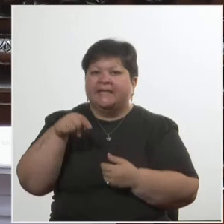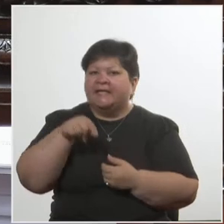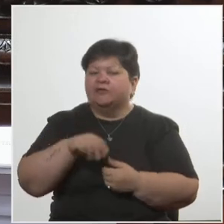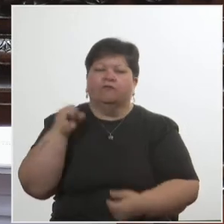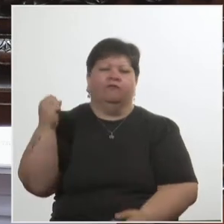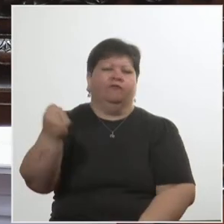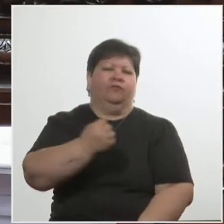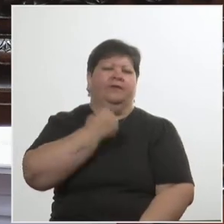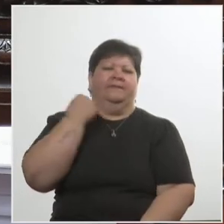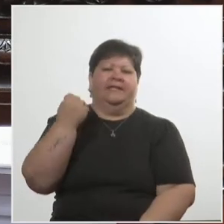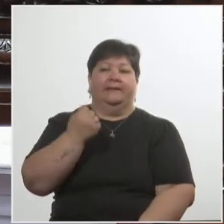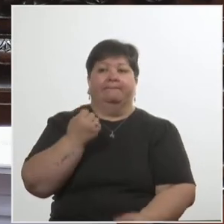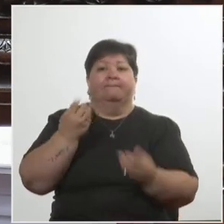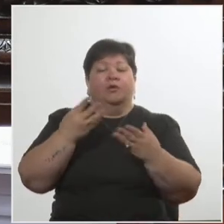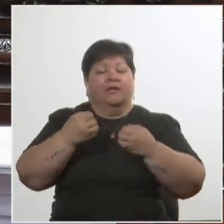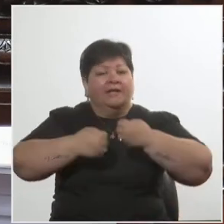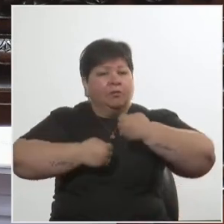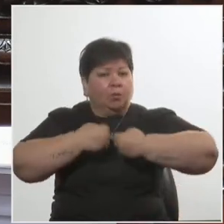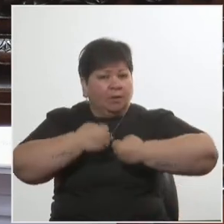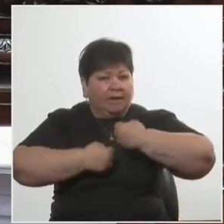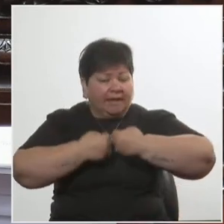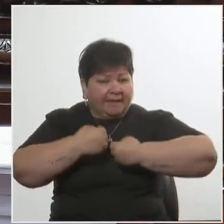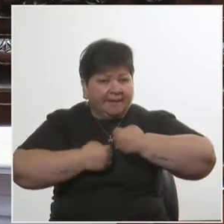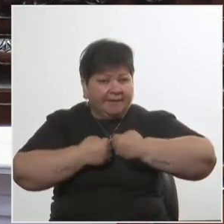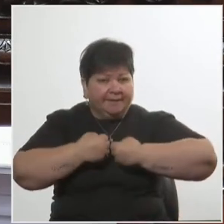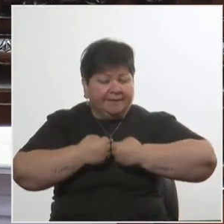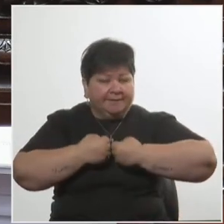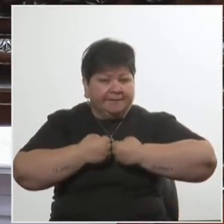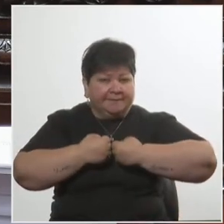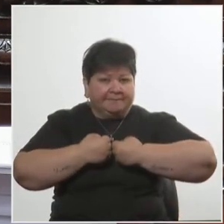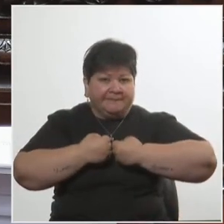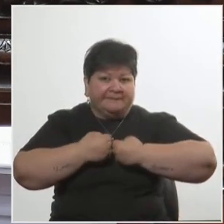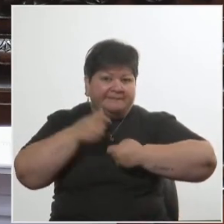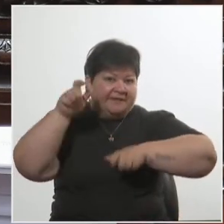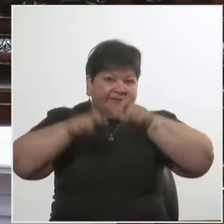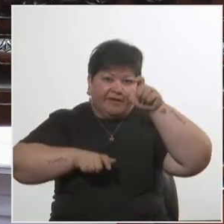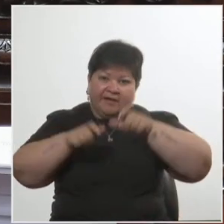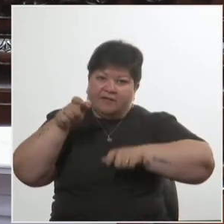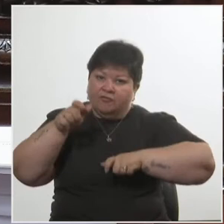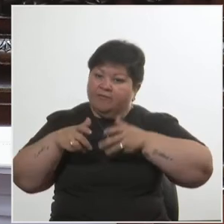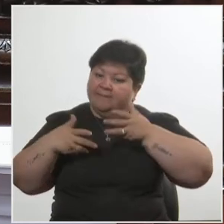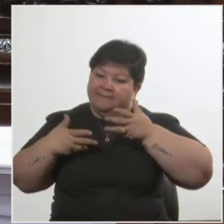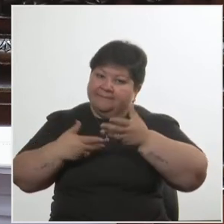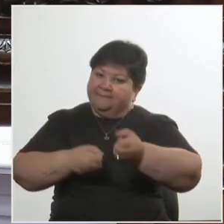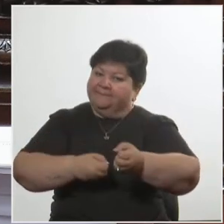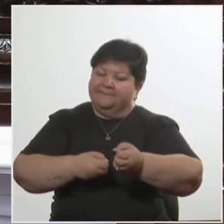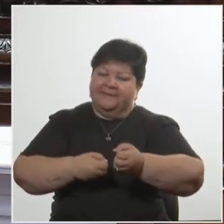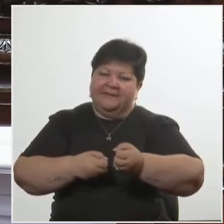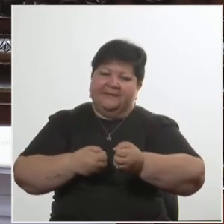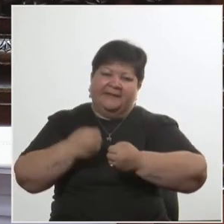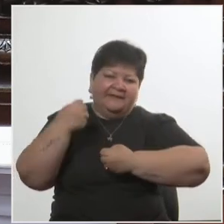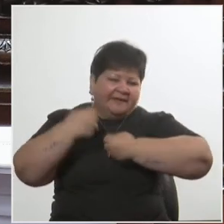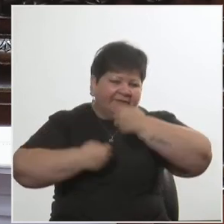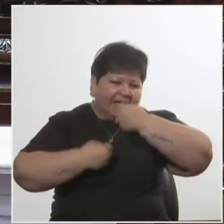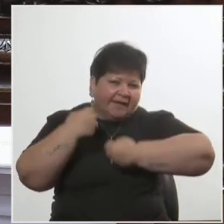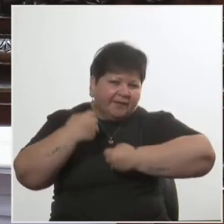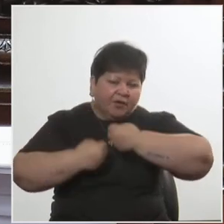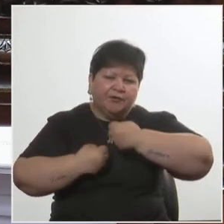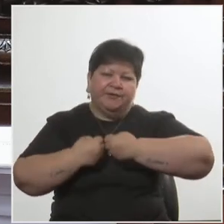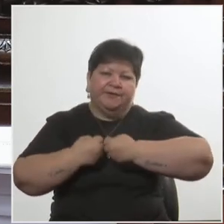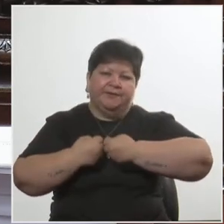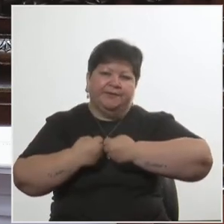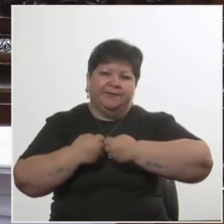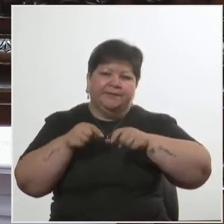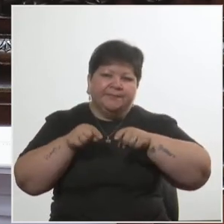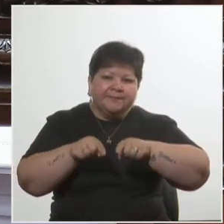detrás de la industria detrás de la industria están los trabajadores detrás de la industria está la salvaguarda